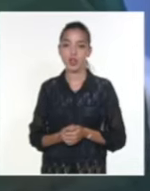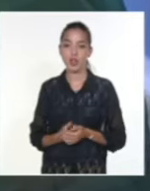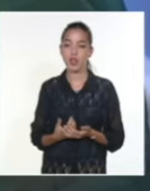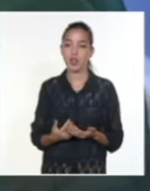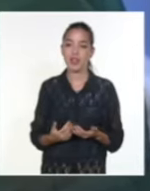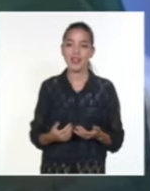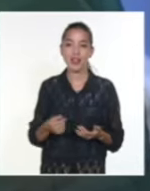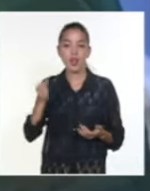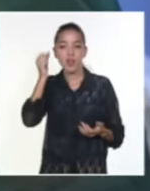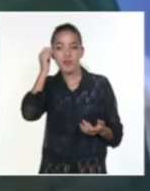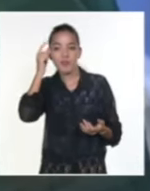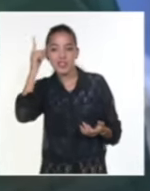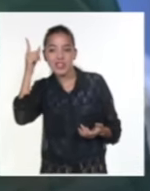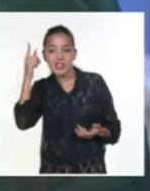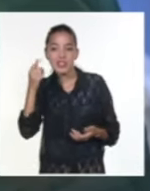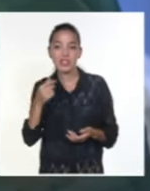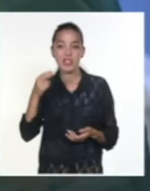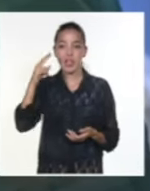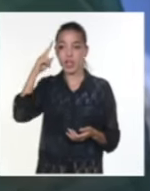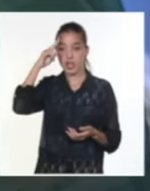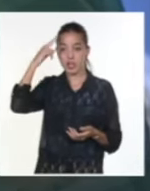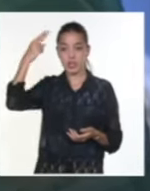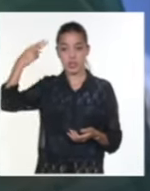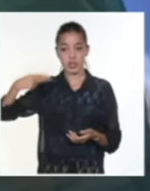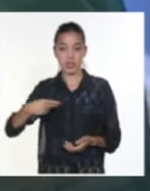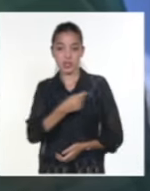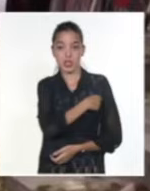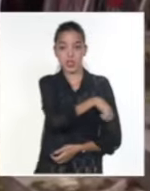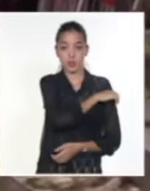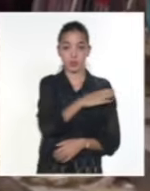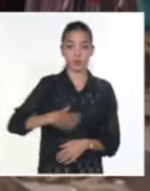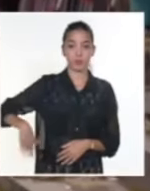pública. El máximo dirigente de la OMS enfatizó que esas